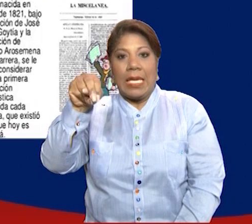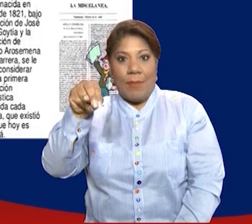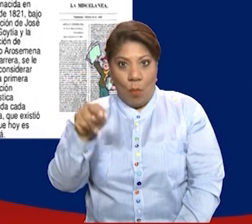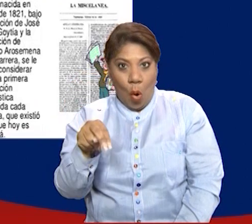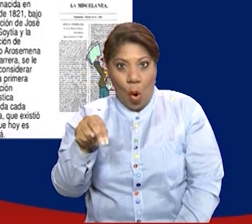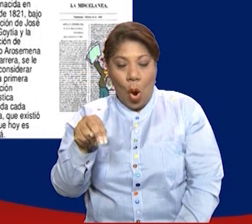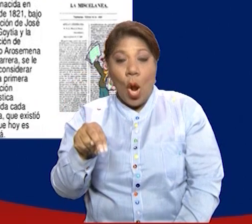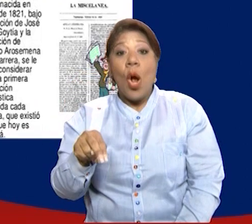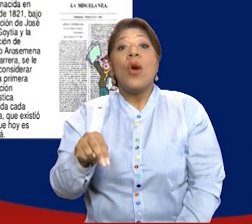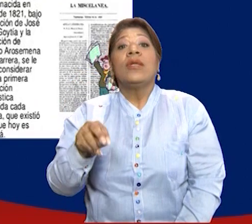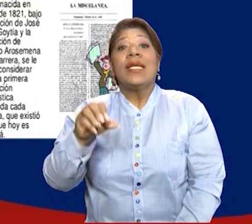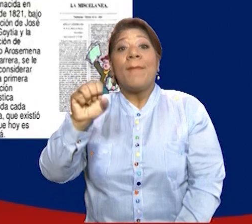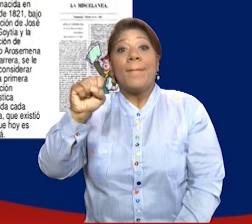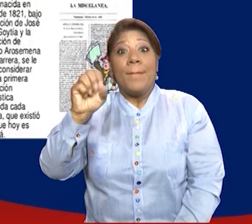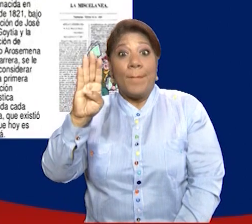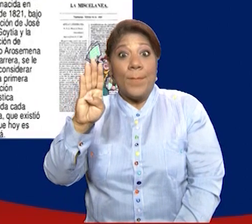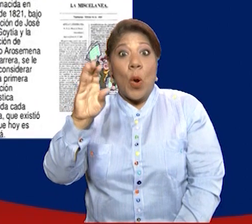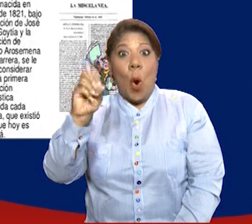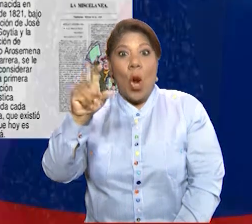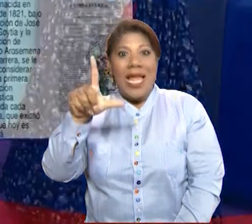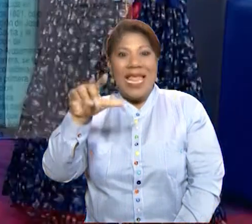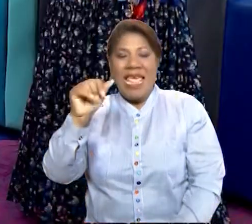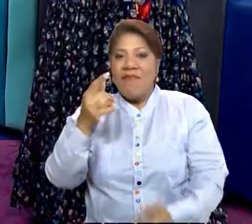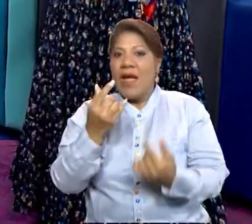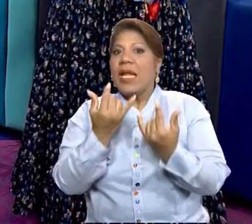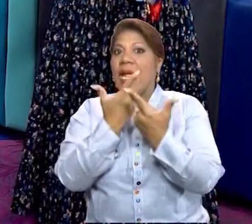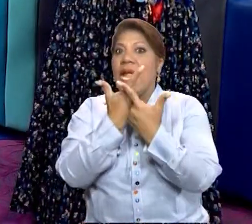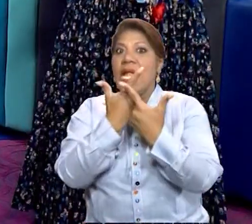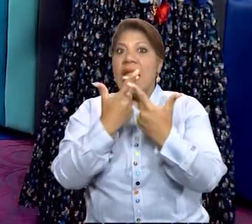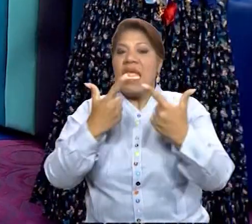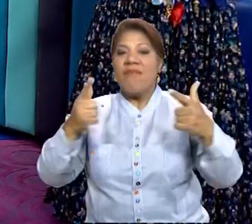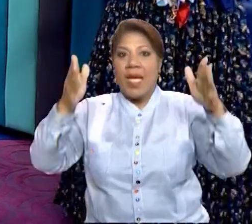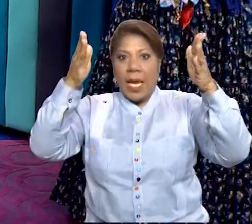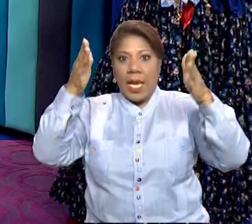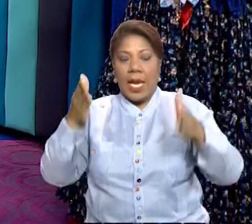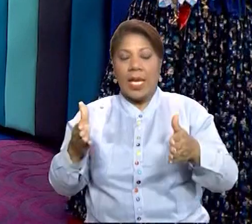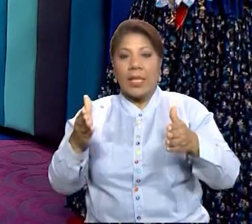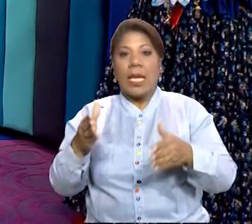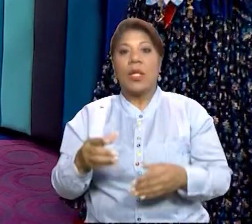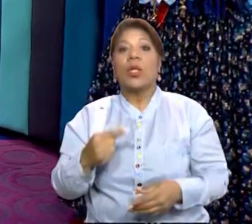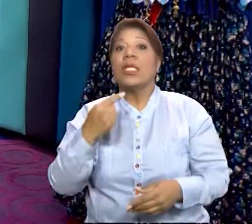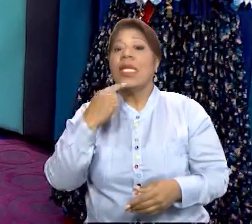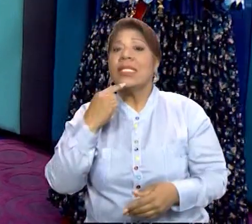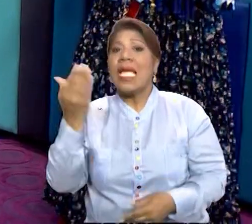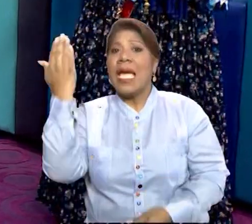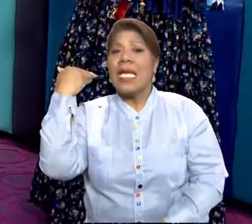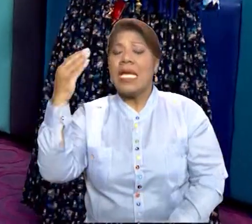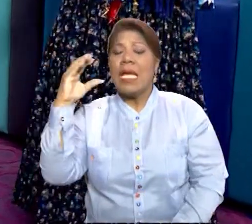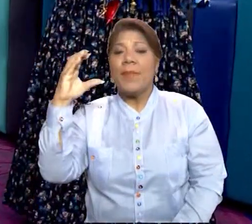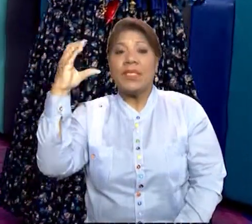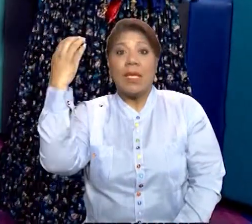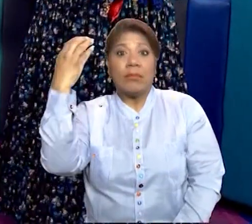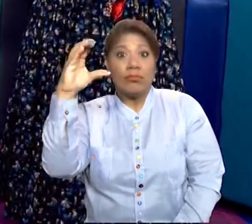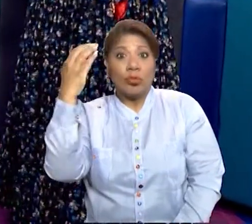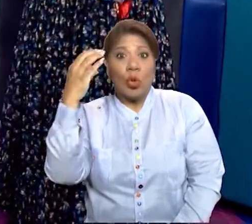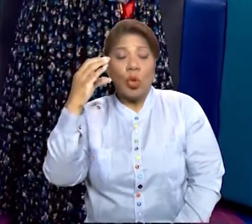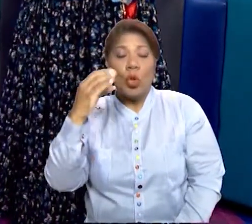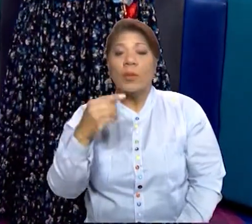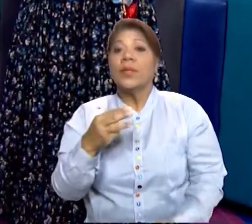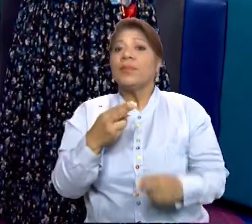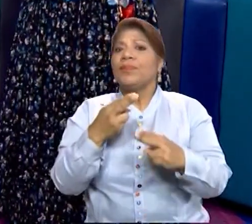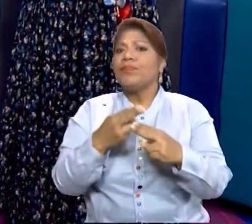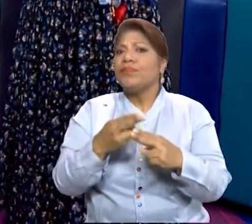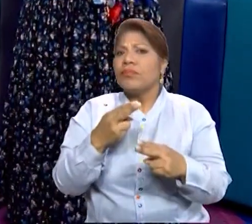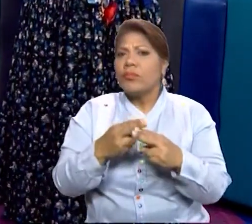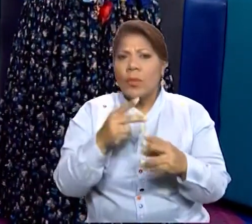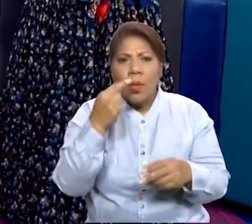Granada, Zoila. Chicos, cuando estamos hablando de Nueva Granada, estamos hablando de Colombia, y se le decía en aquel entonces Nueva Granada